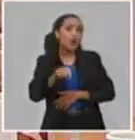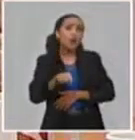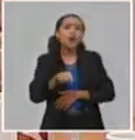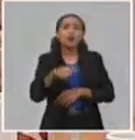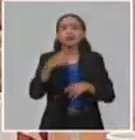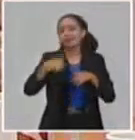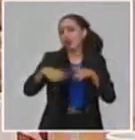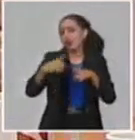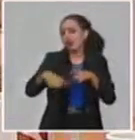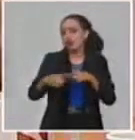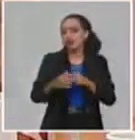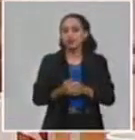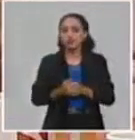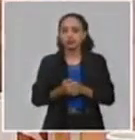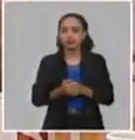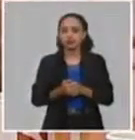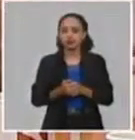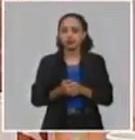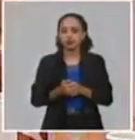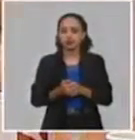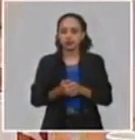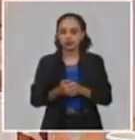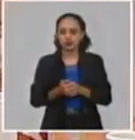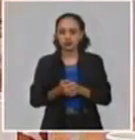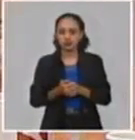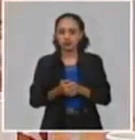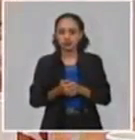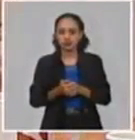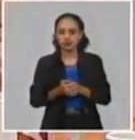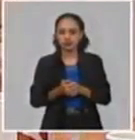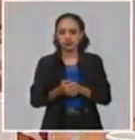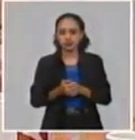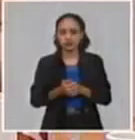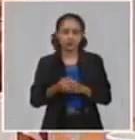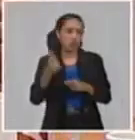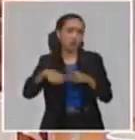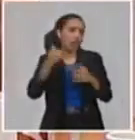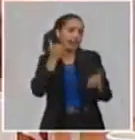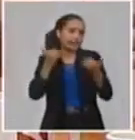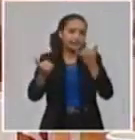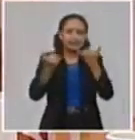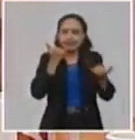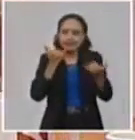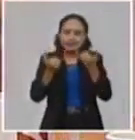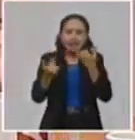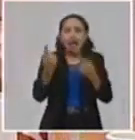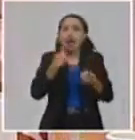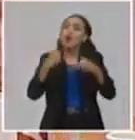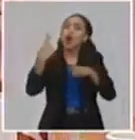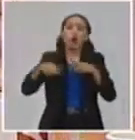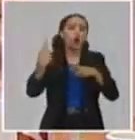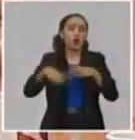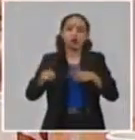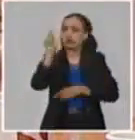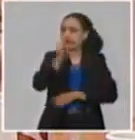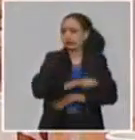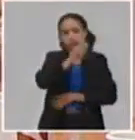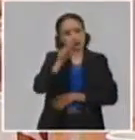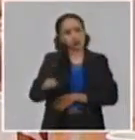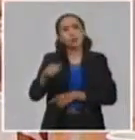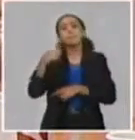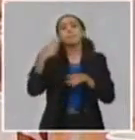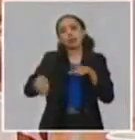equipos sofisticados de telecomunicaciones. Bueno, hay cosas que están prohibidas, todo eso se puede igual con